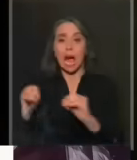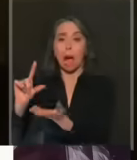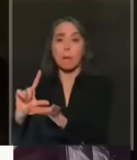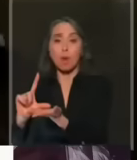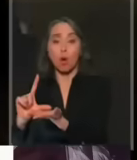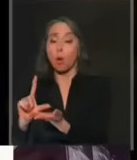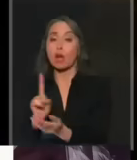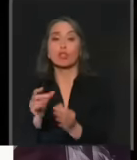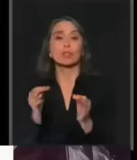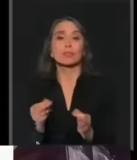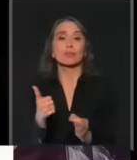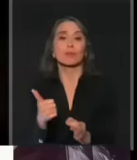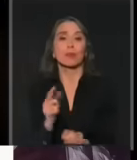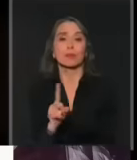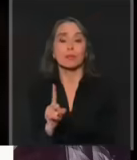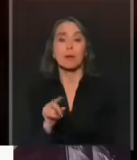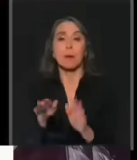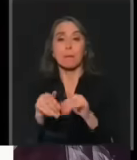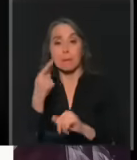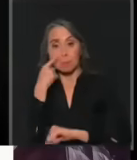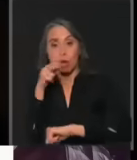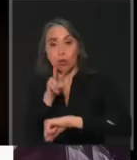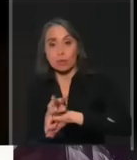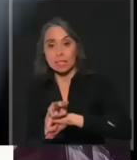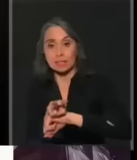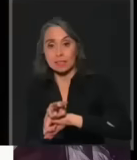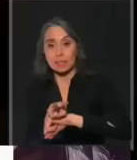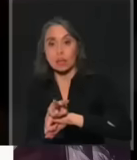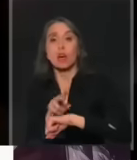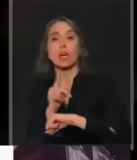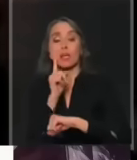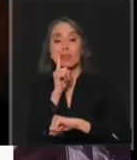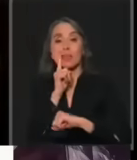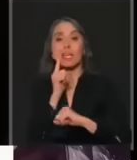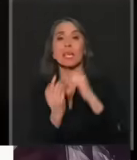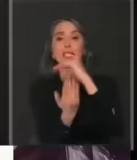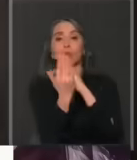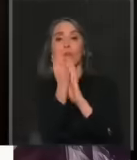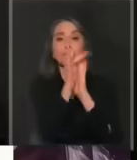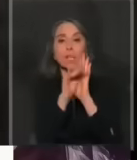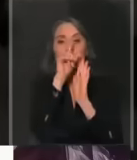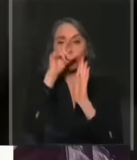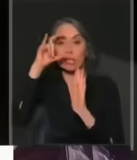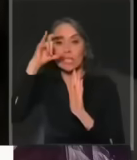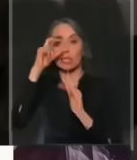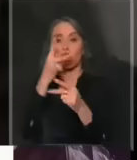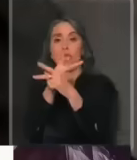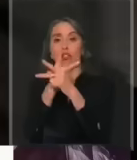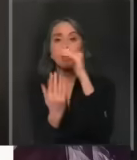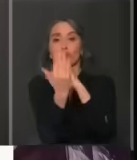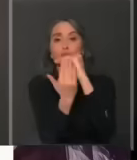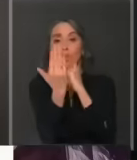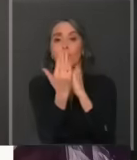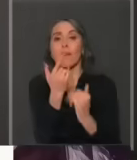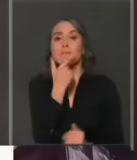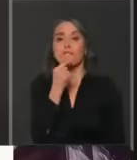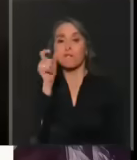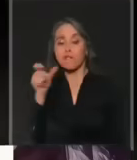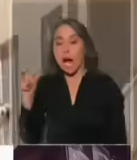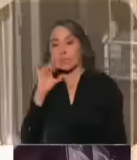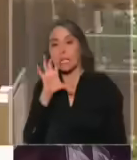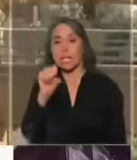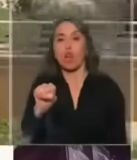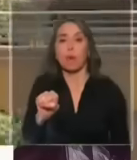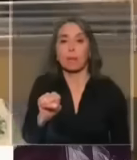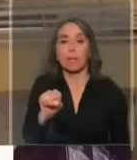todo efectiva, menos aún cuando los mismos testigos mantienen actividad en redes sociales u otras que podrían facilitar su ubicación. No es fácil